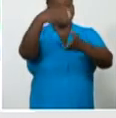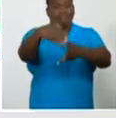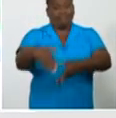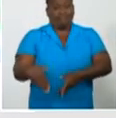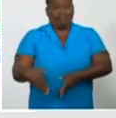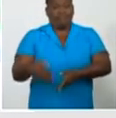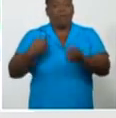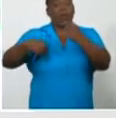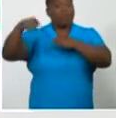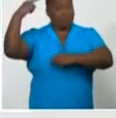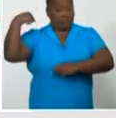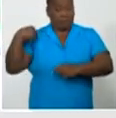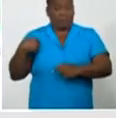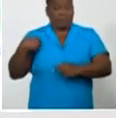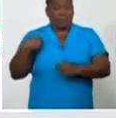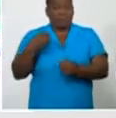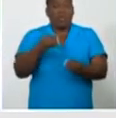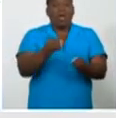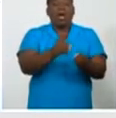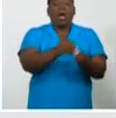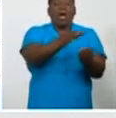ayer para acumular